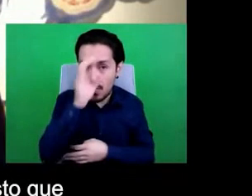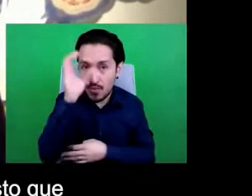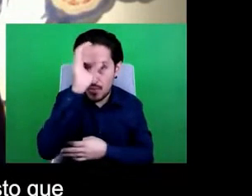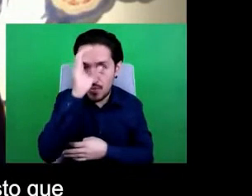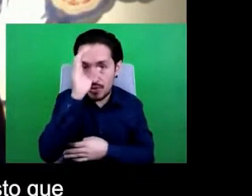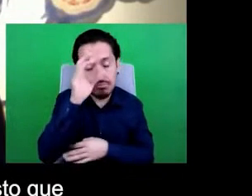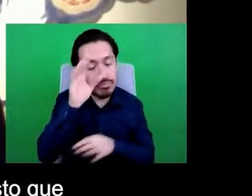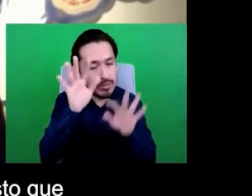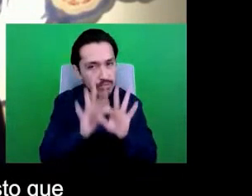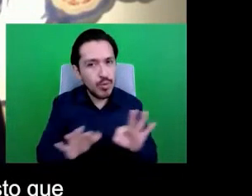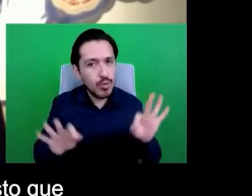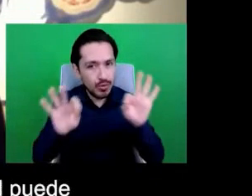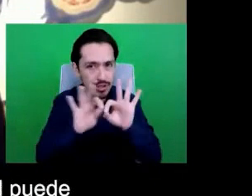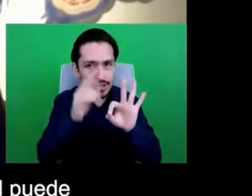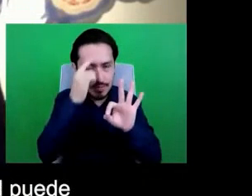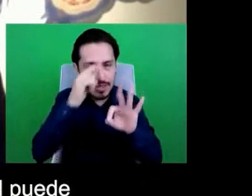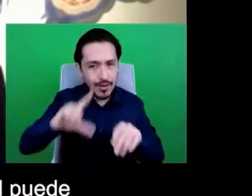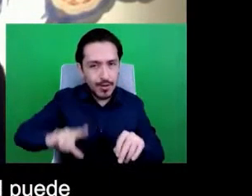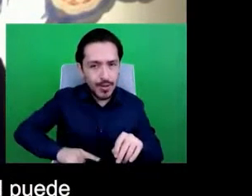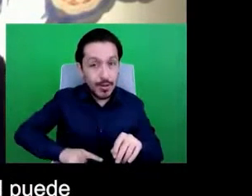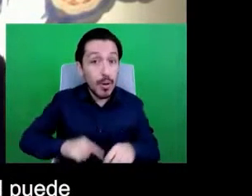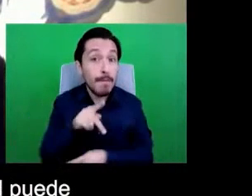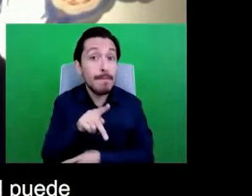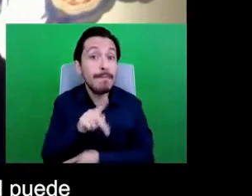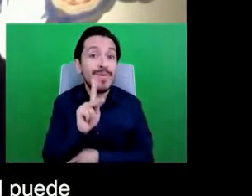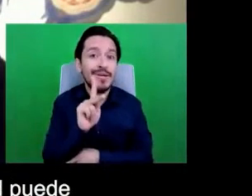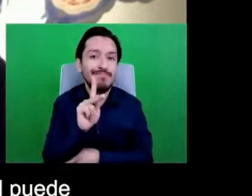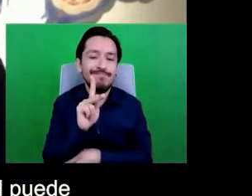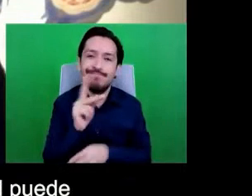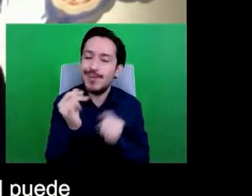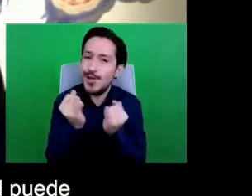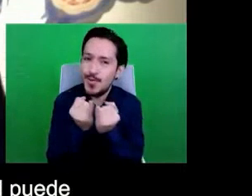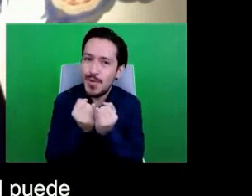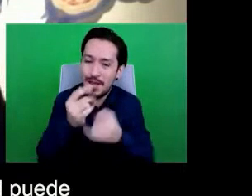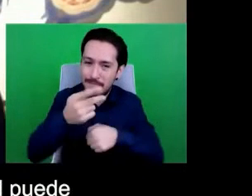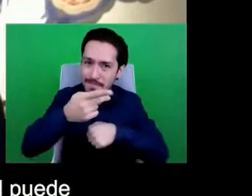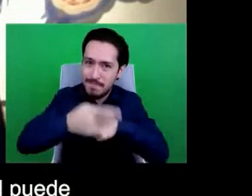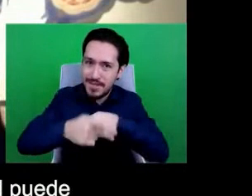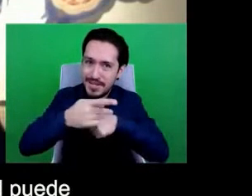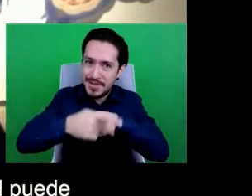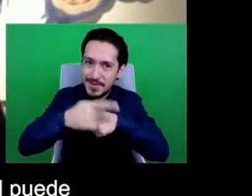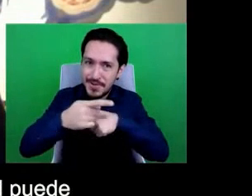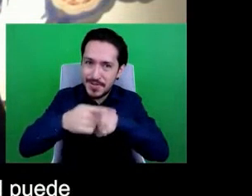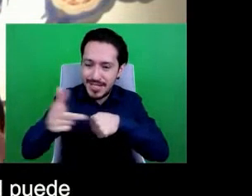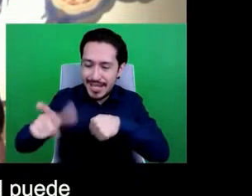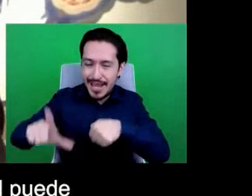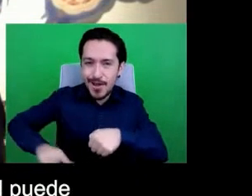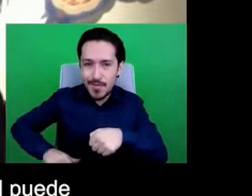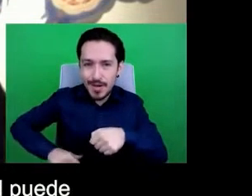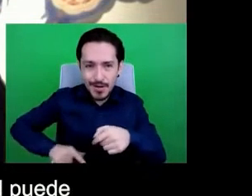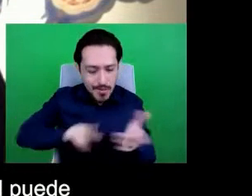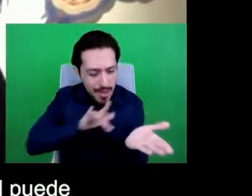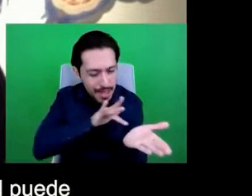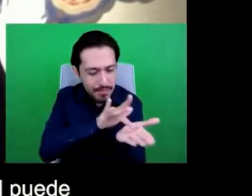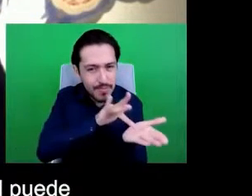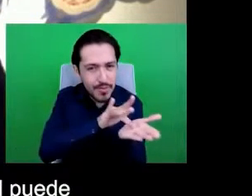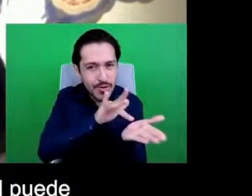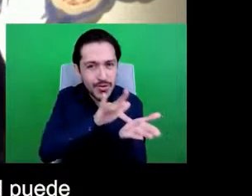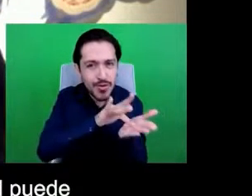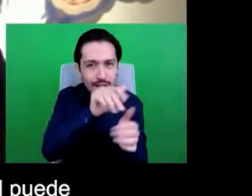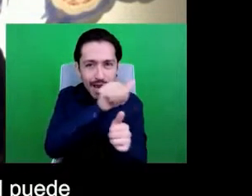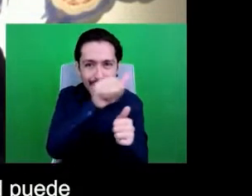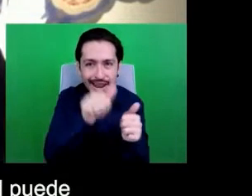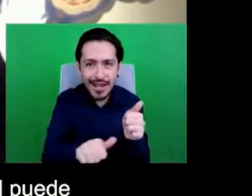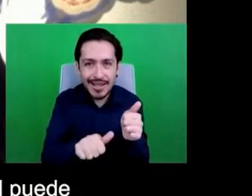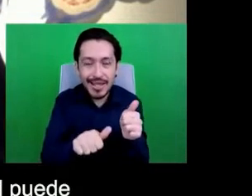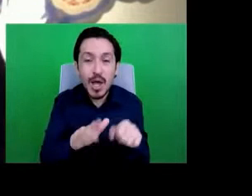supuesto que también es un peligro el apoyo de los gobiernos al arte y a la creatividad puede ser una herramienta de